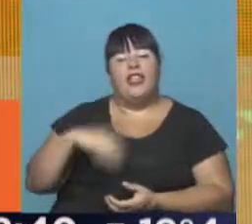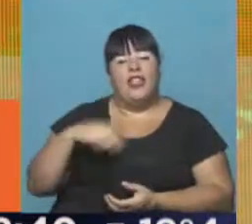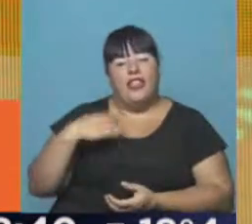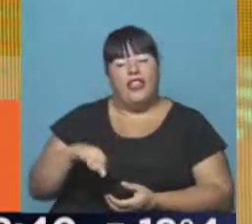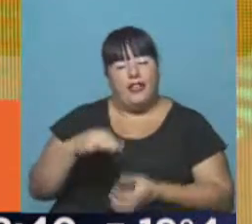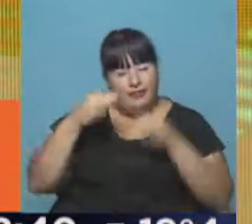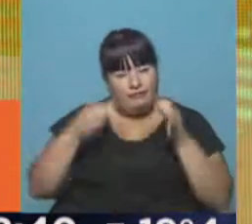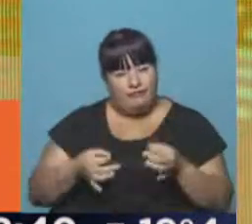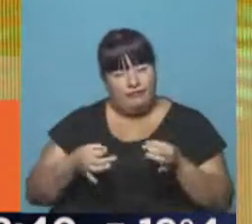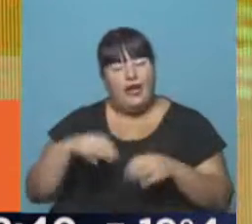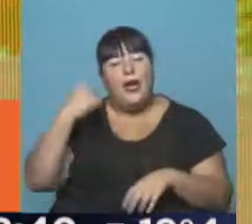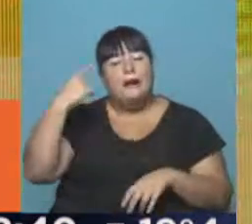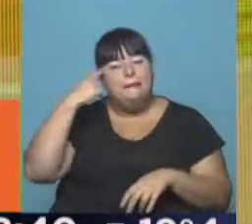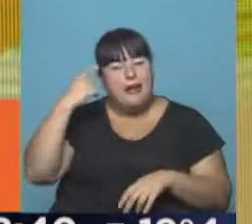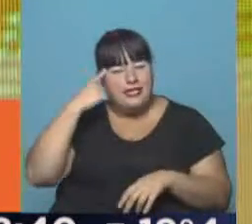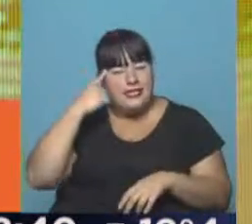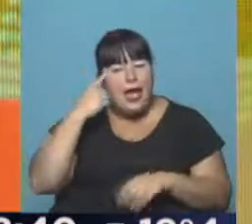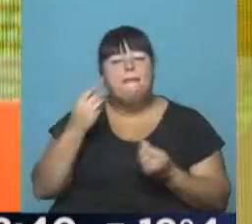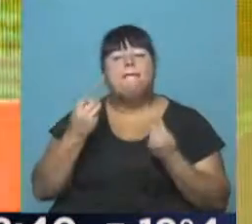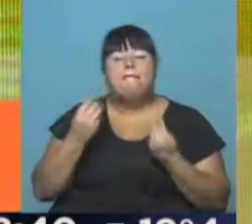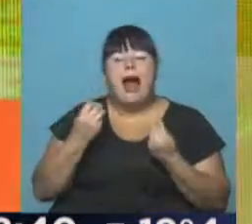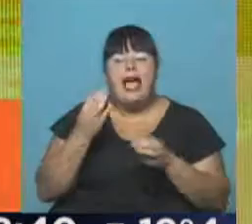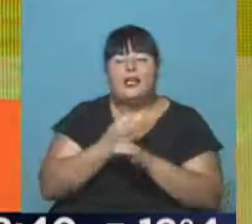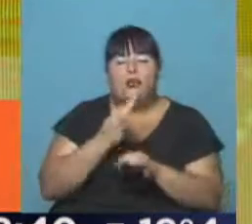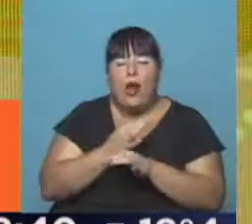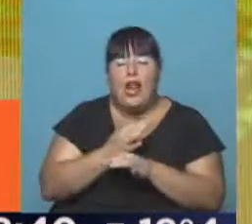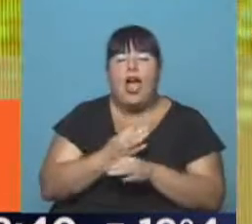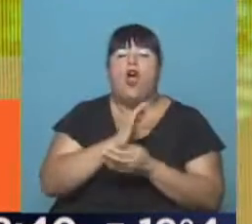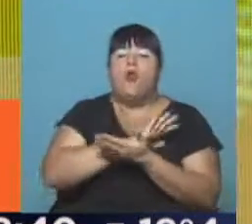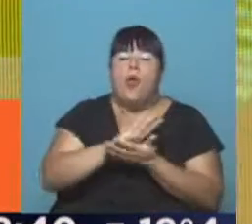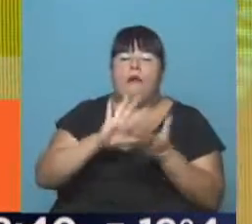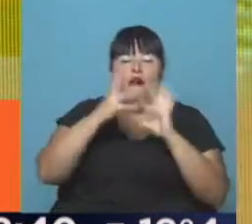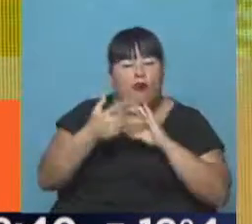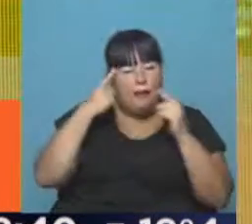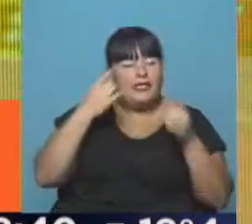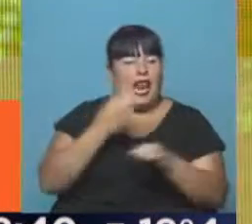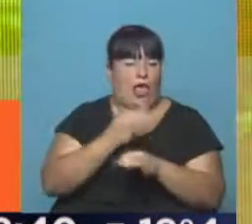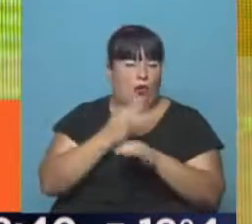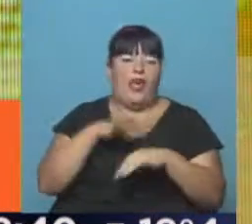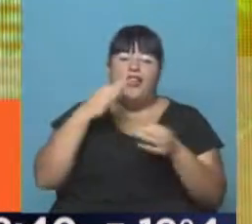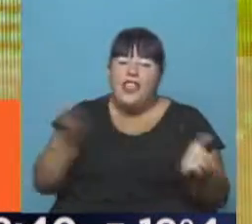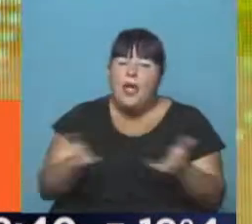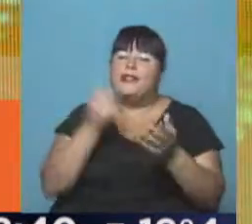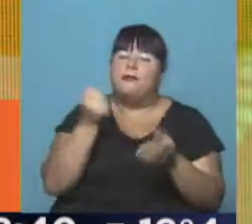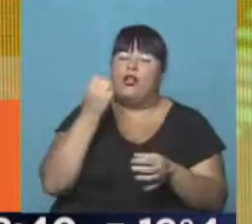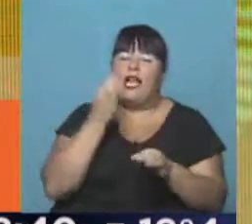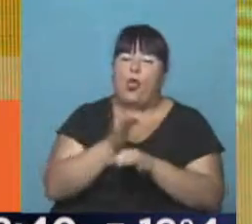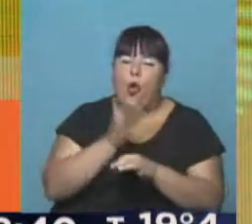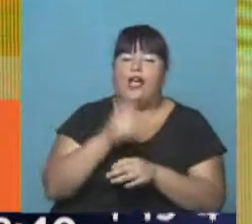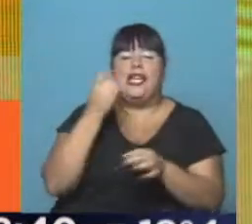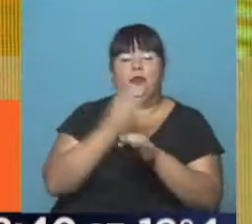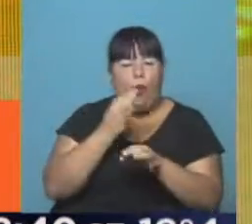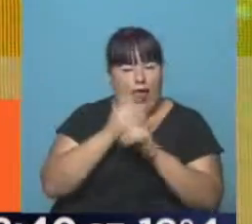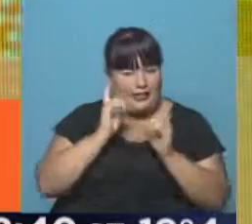En realidad tenemos que pensar para qué nos sirve la escuela. Tenemos que darle un nuevo sentido a la escuela. Bien. Tenemos que darle sentido a la educación y sentido a la